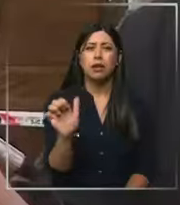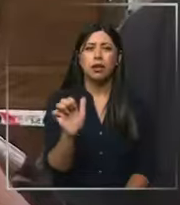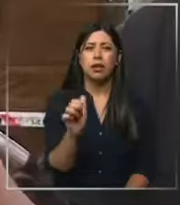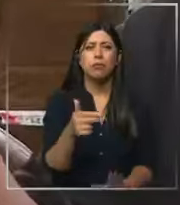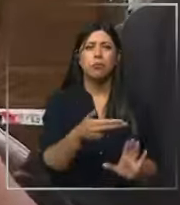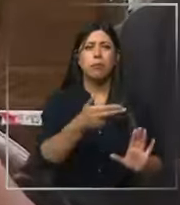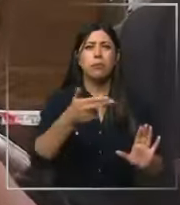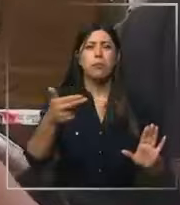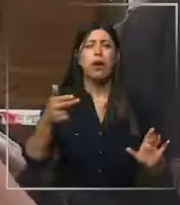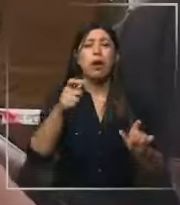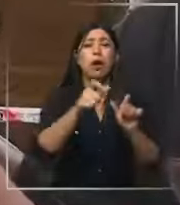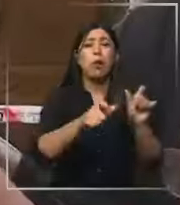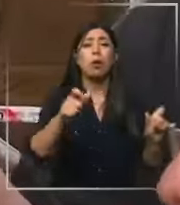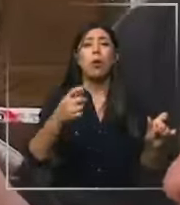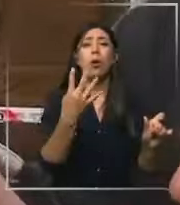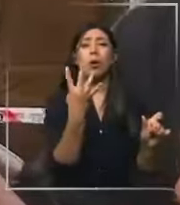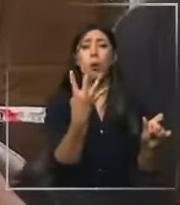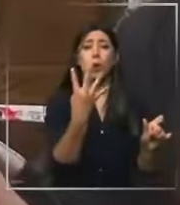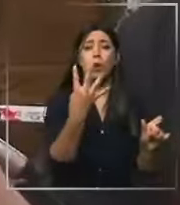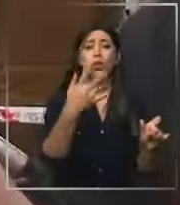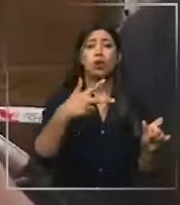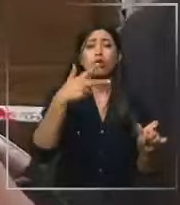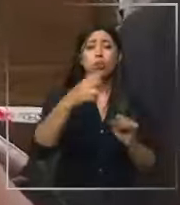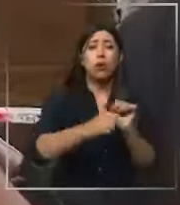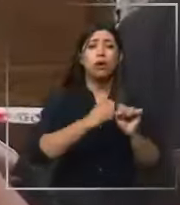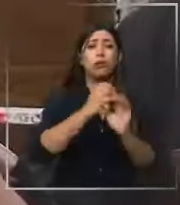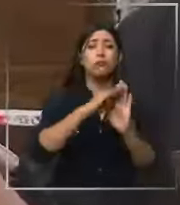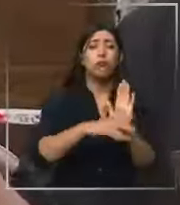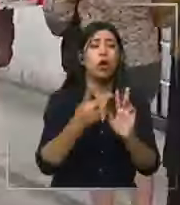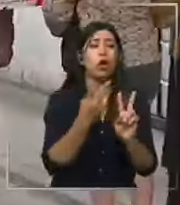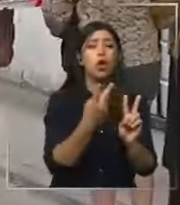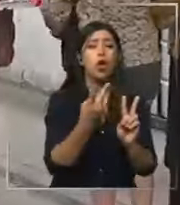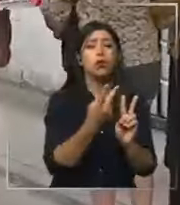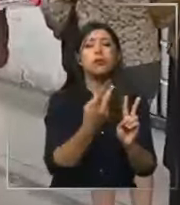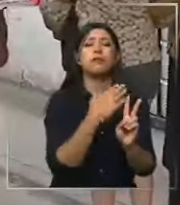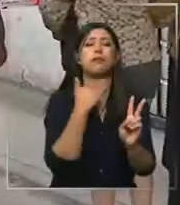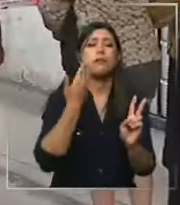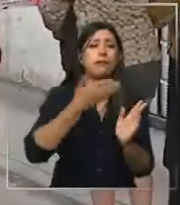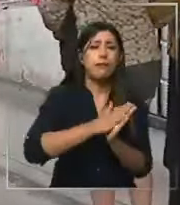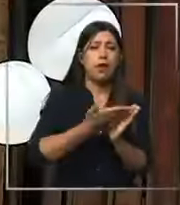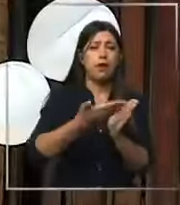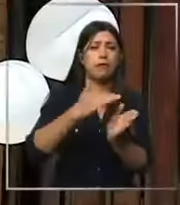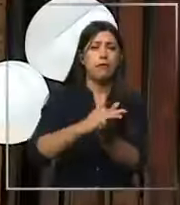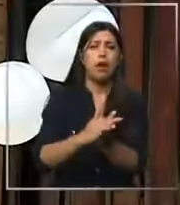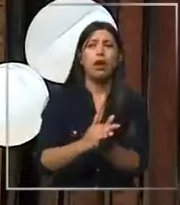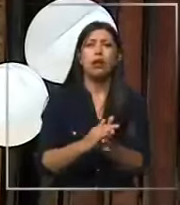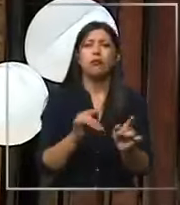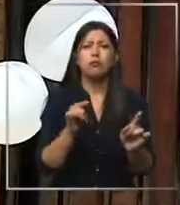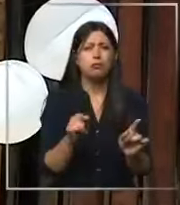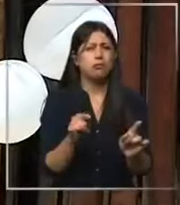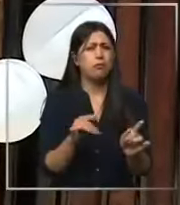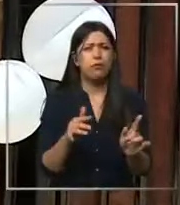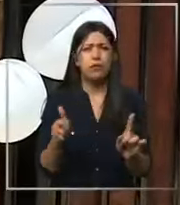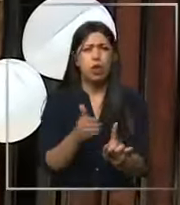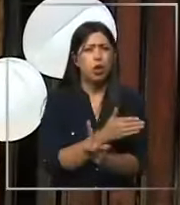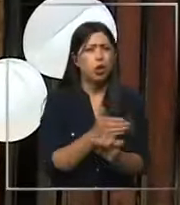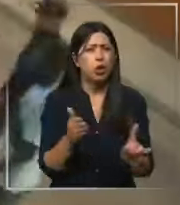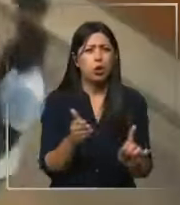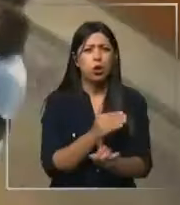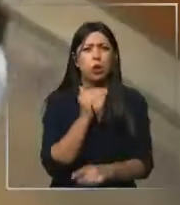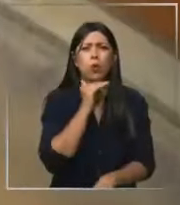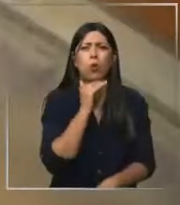a 4 personas, estos son 4 menores de edad, de los cuales 2 fallecieron. Finales violentos con un factor en común: el